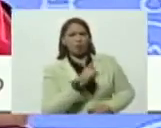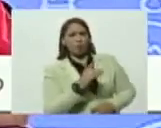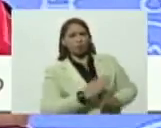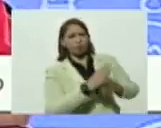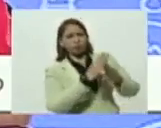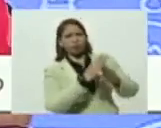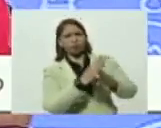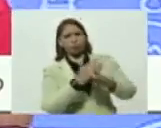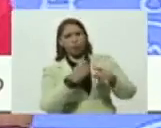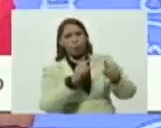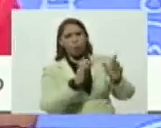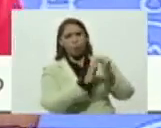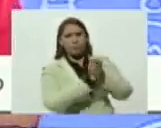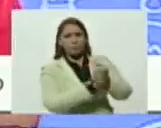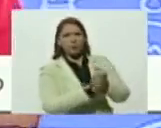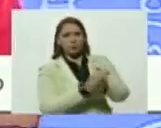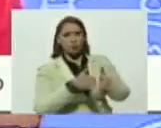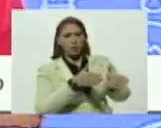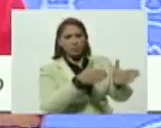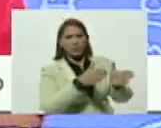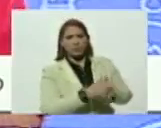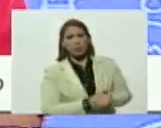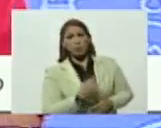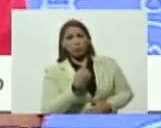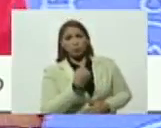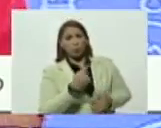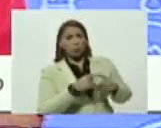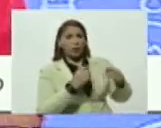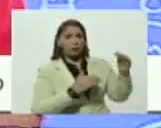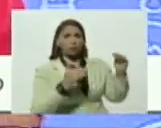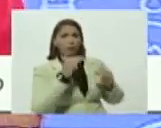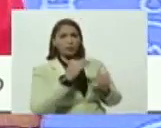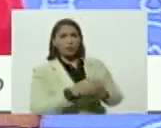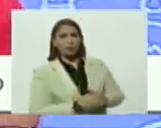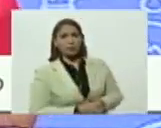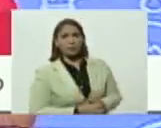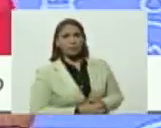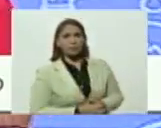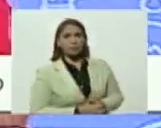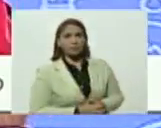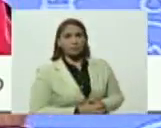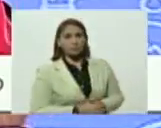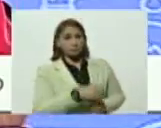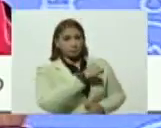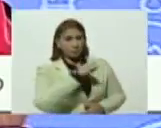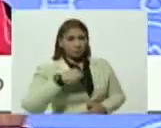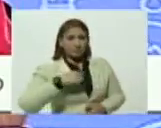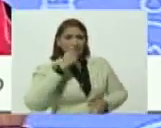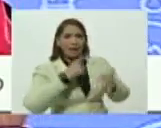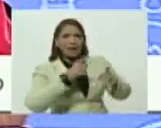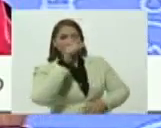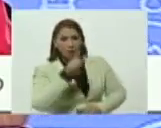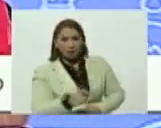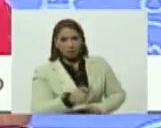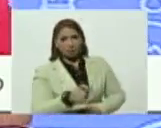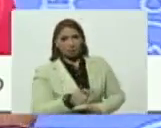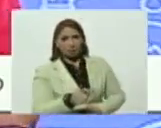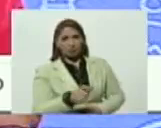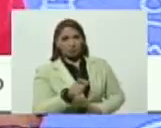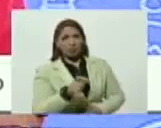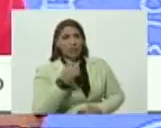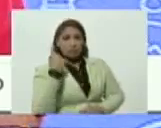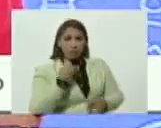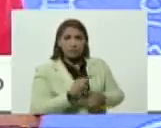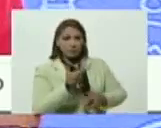al compañero, a la compañera en el camino, solo para sobresalir en lo personal a alguien. Ser solidarios